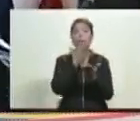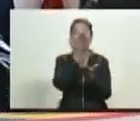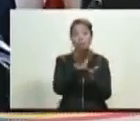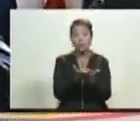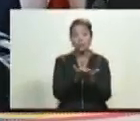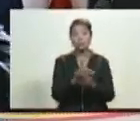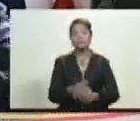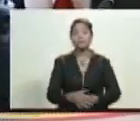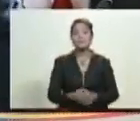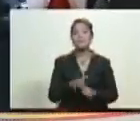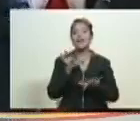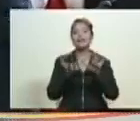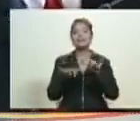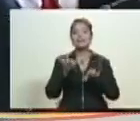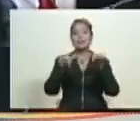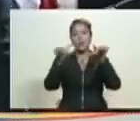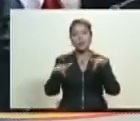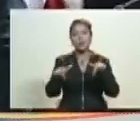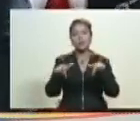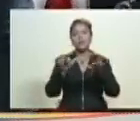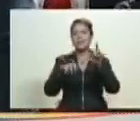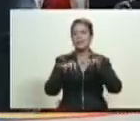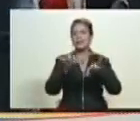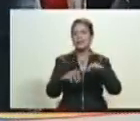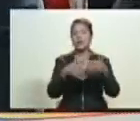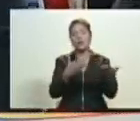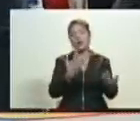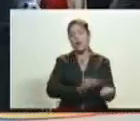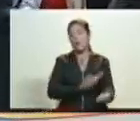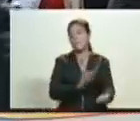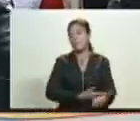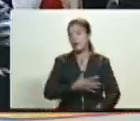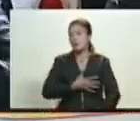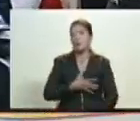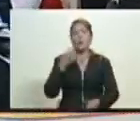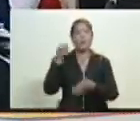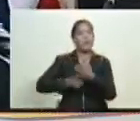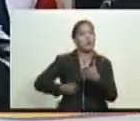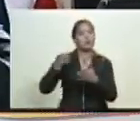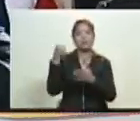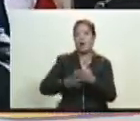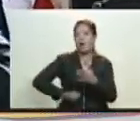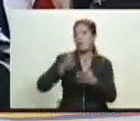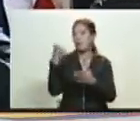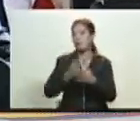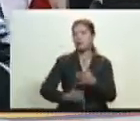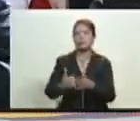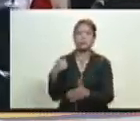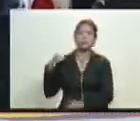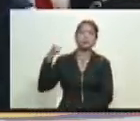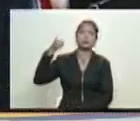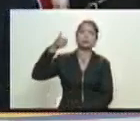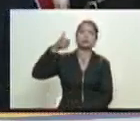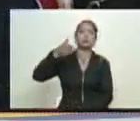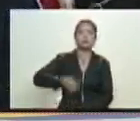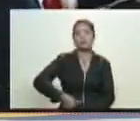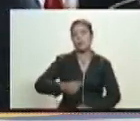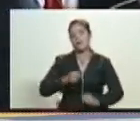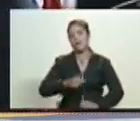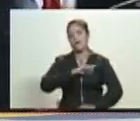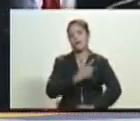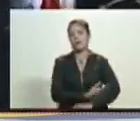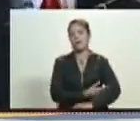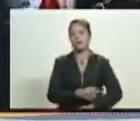propongo como secretario de esta Asamblea a un hermano, luchador incansable de toda la vida, un soldado, un guerrero.